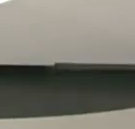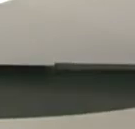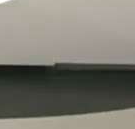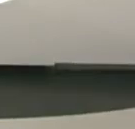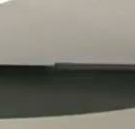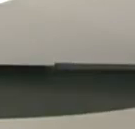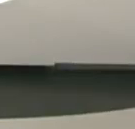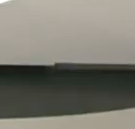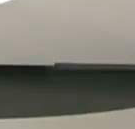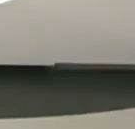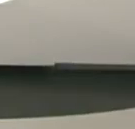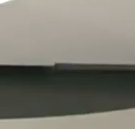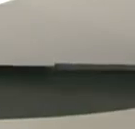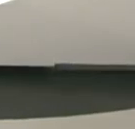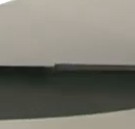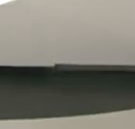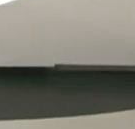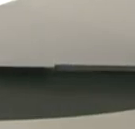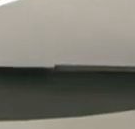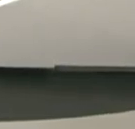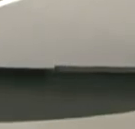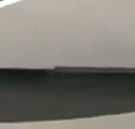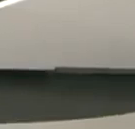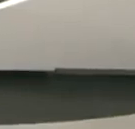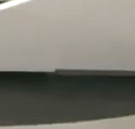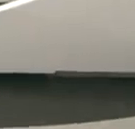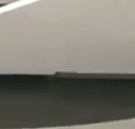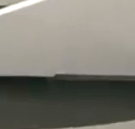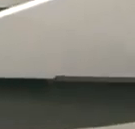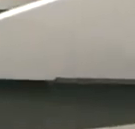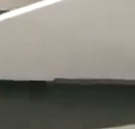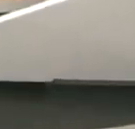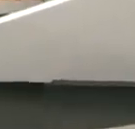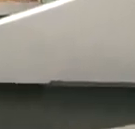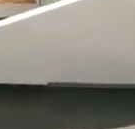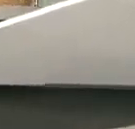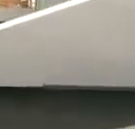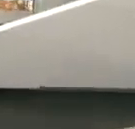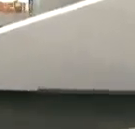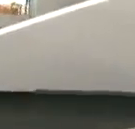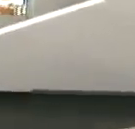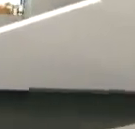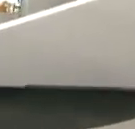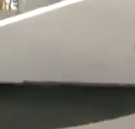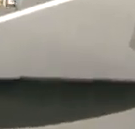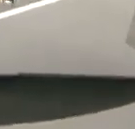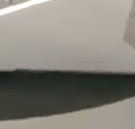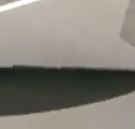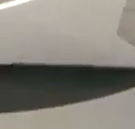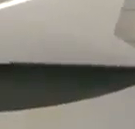pueblo venezolano está ahora doce treinta y seis minutos nos corresponde realizar una pausa no se aparta la vuelta más información en materia nacional